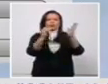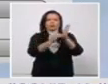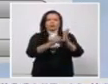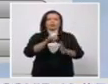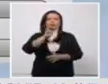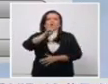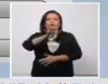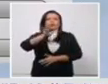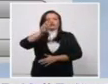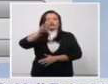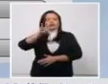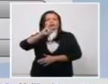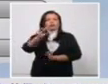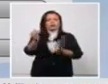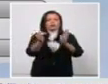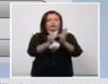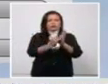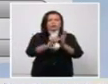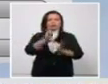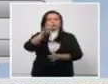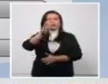11.346.362 personas con COVID-19.